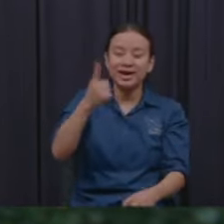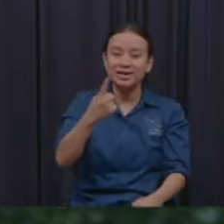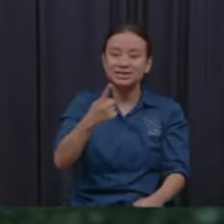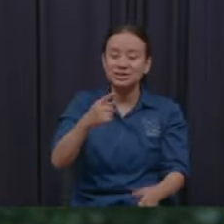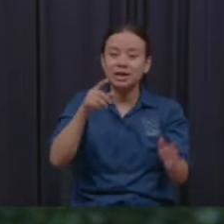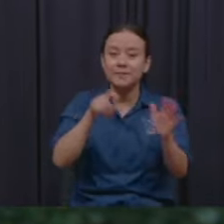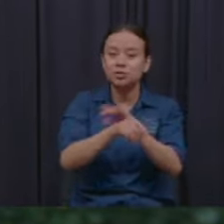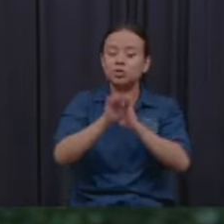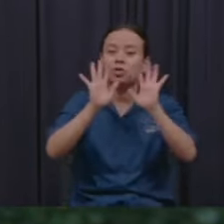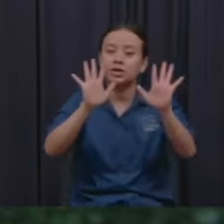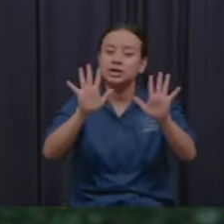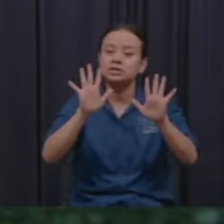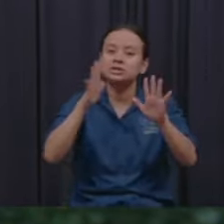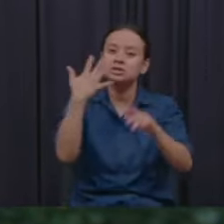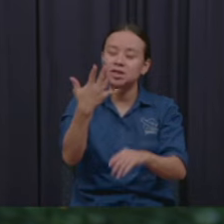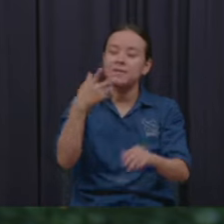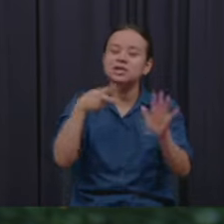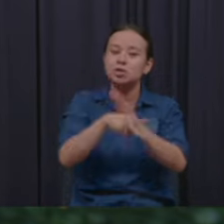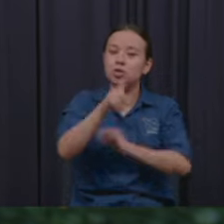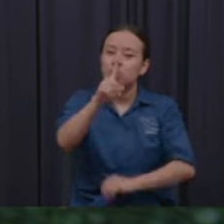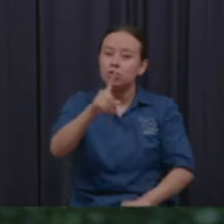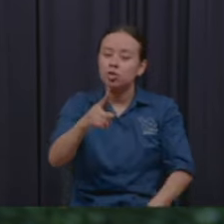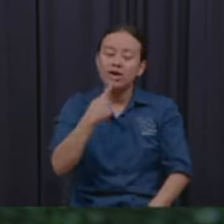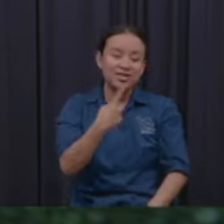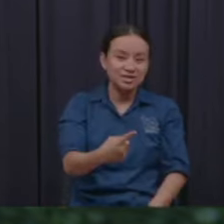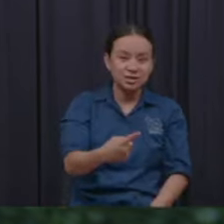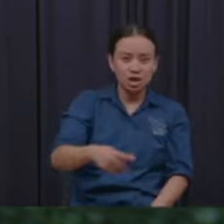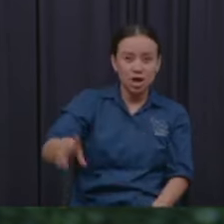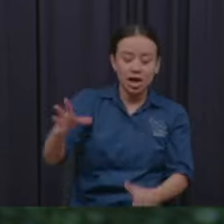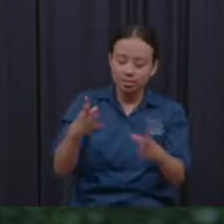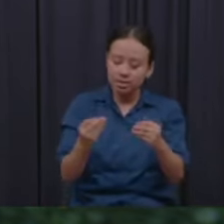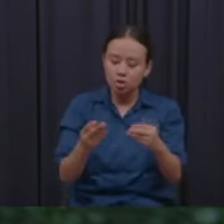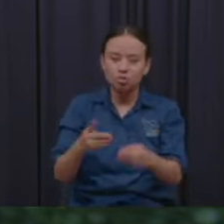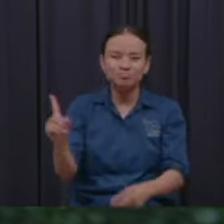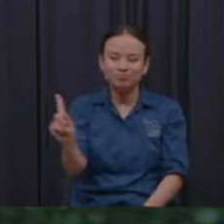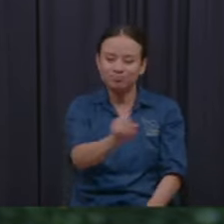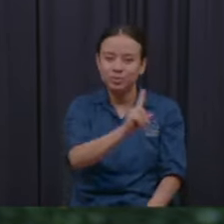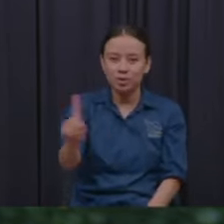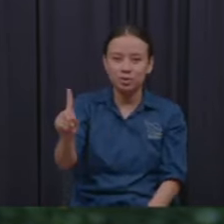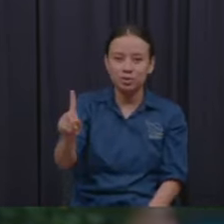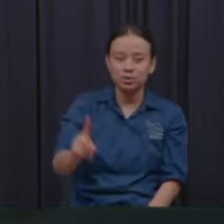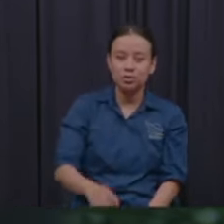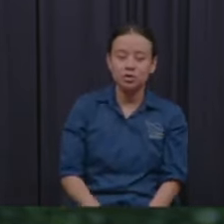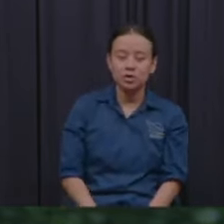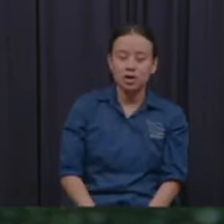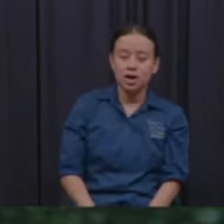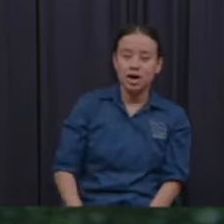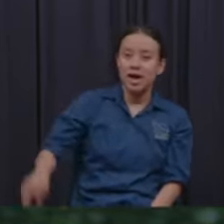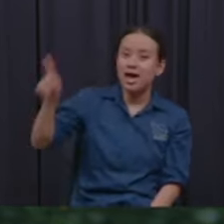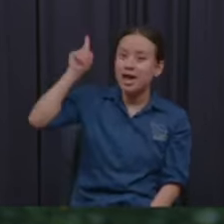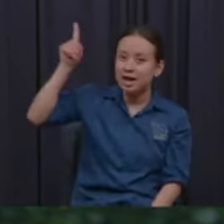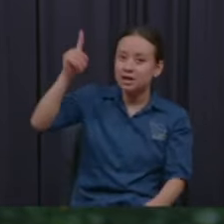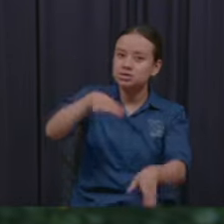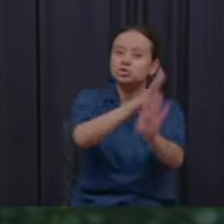dice: no temas, no temas, yo soy tu escudo.